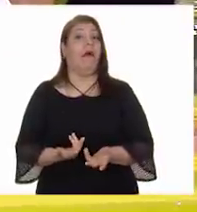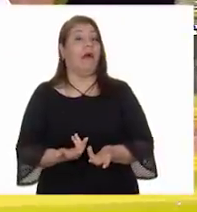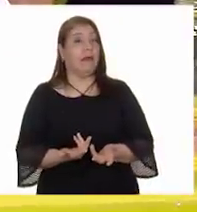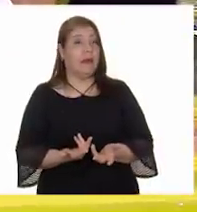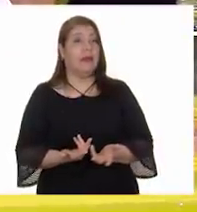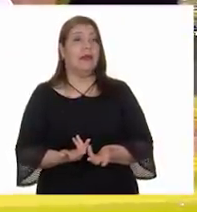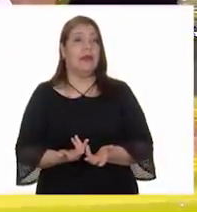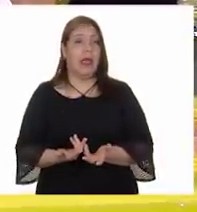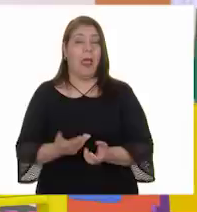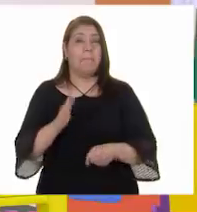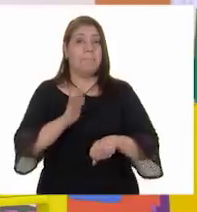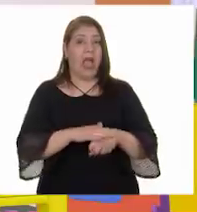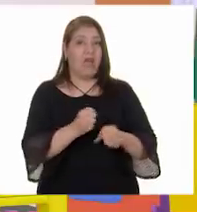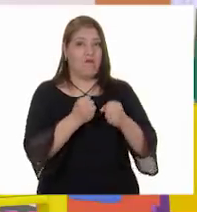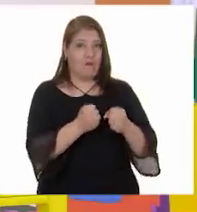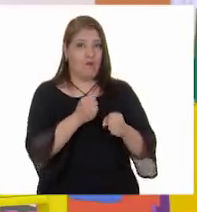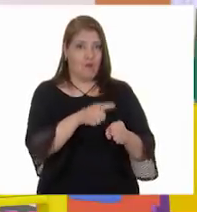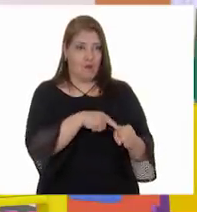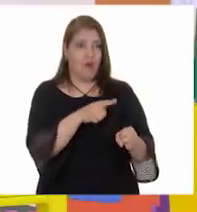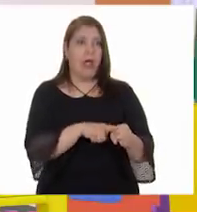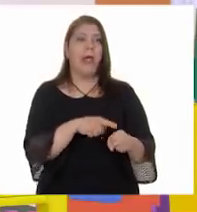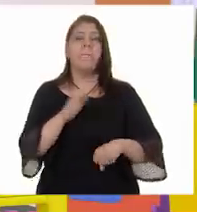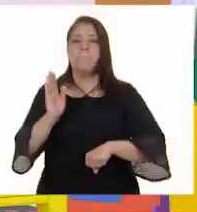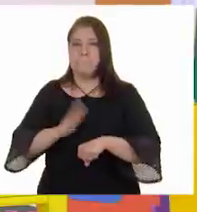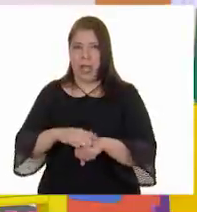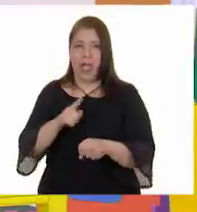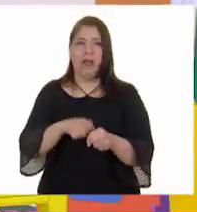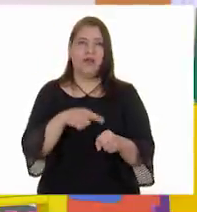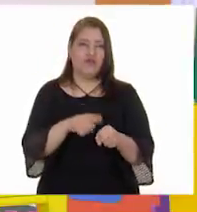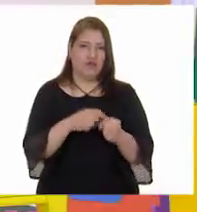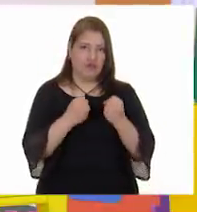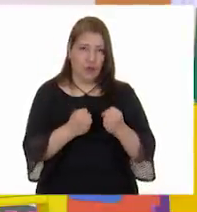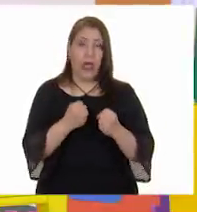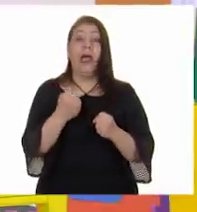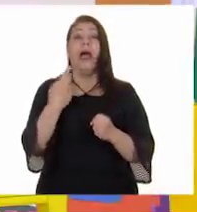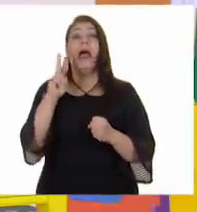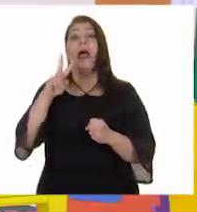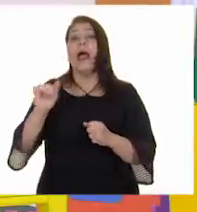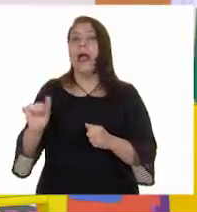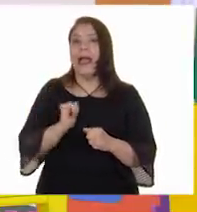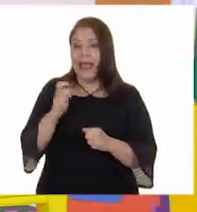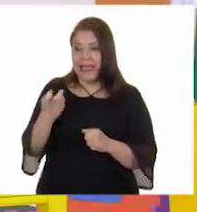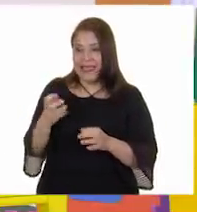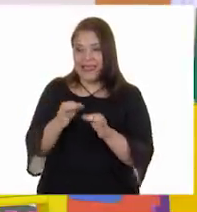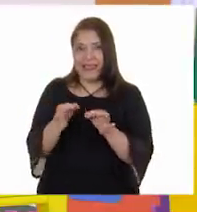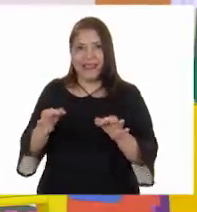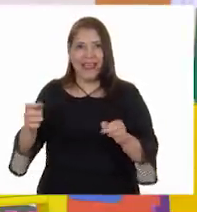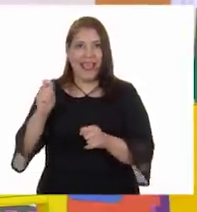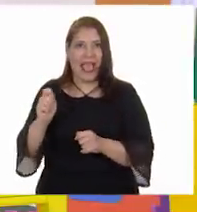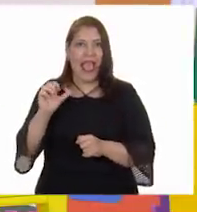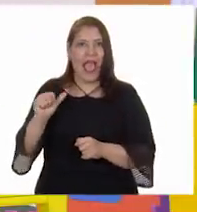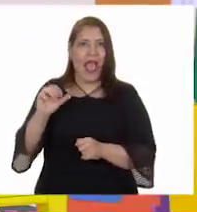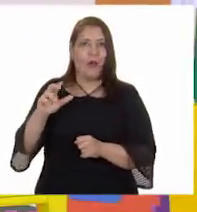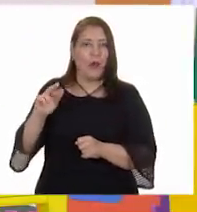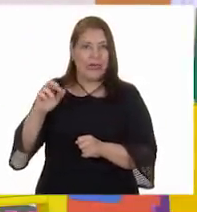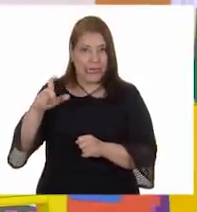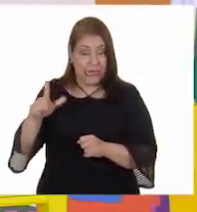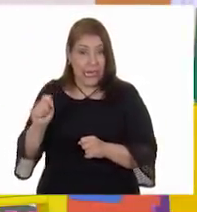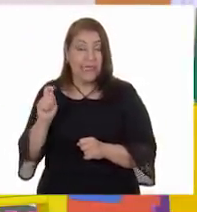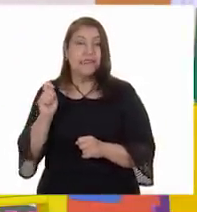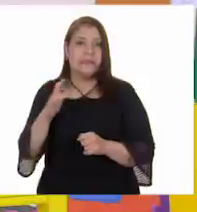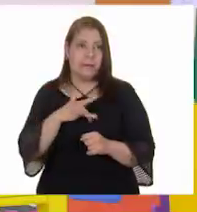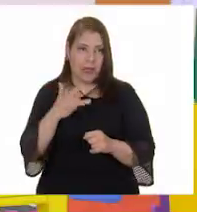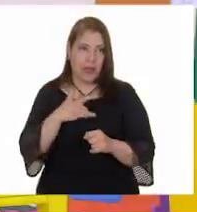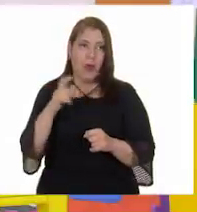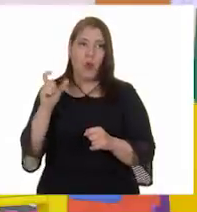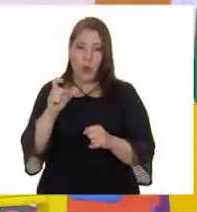El color es más fuerte. Sí. El color es muchísimo más fuerte y la ventaja de la acuarela es que cuando esta capa se seque, puedo